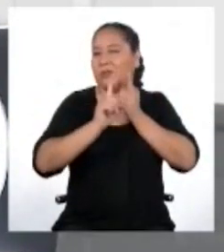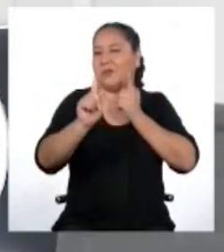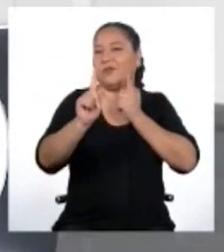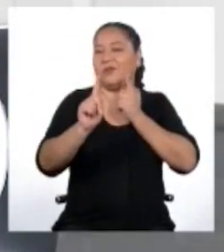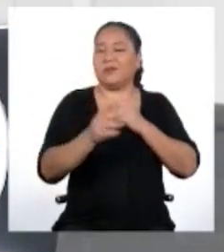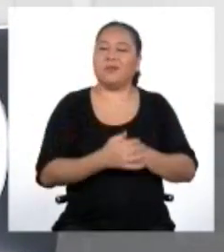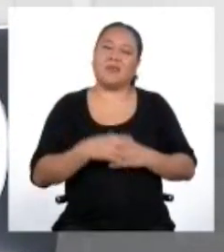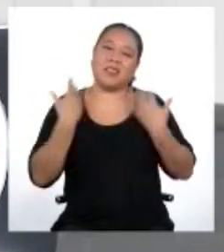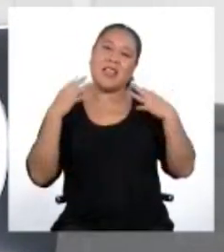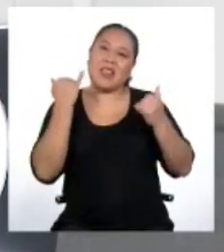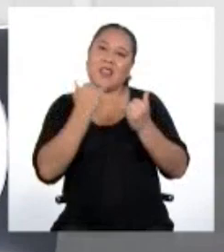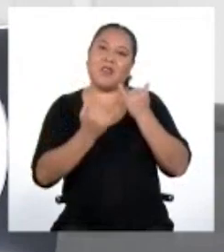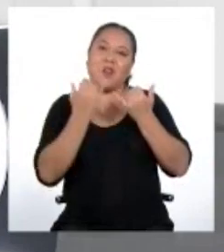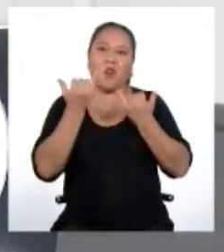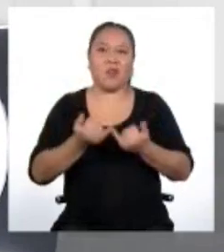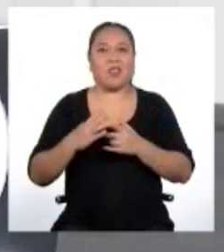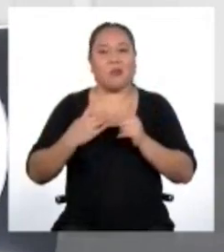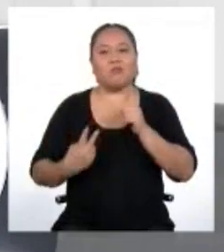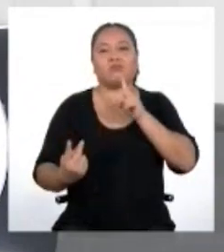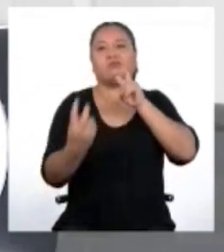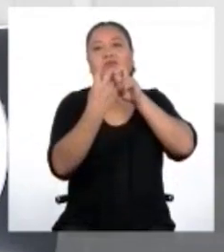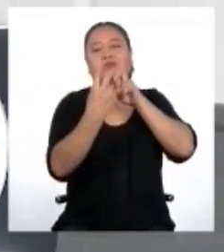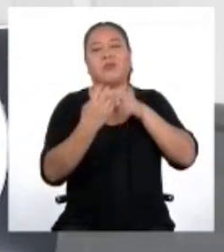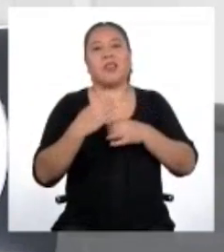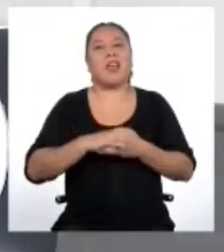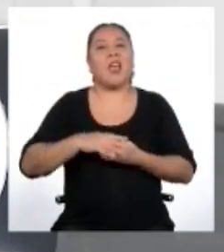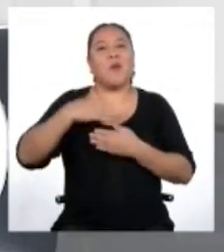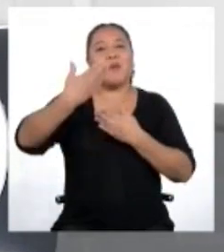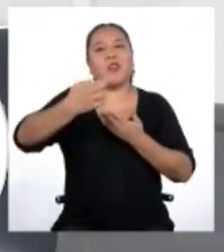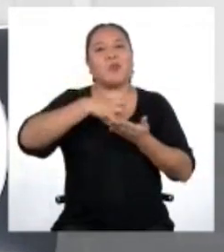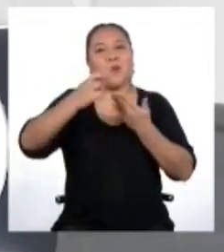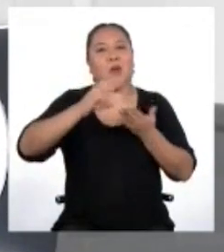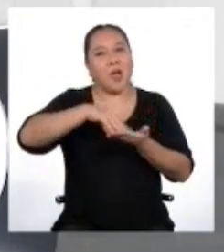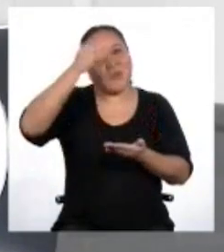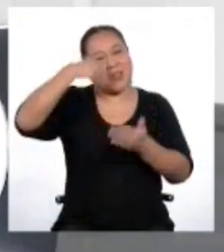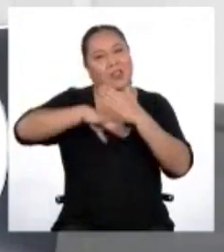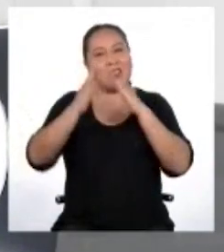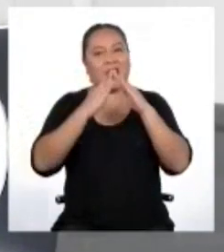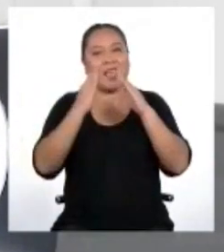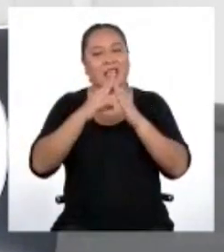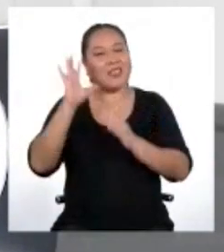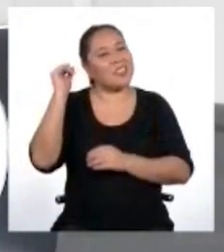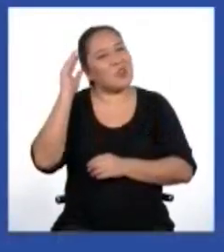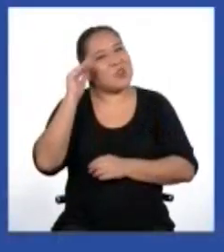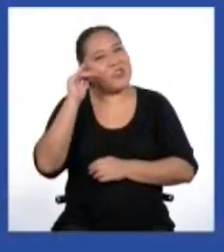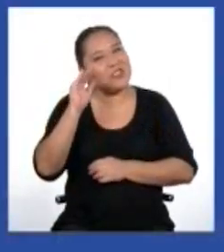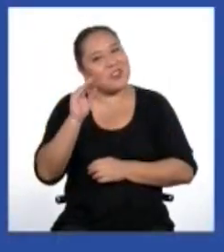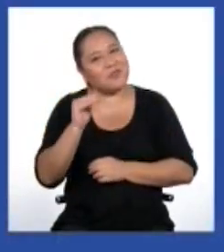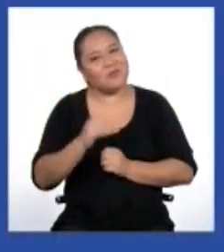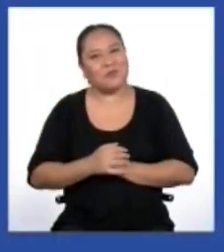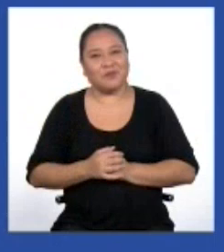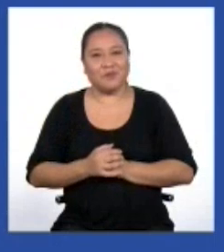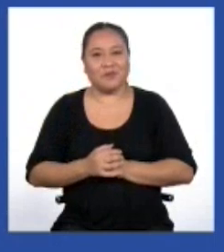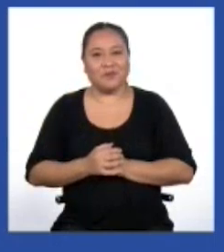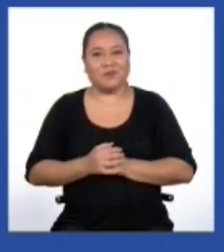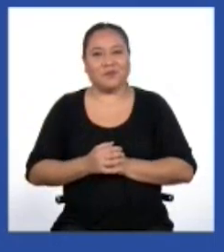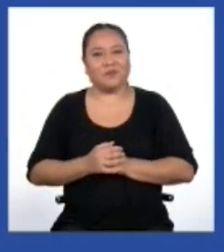Eso es todo por hoy. Nos vemos en el próximo episodio de Aprende en Casa. ¡Chao, chao, chao!